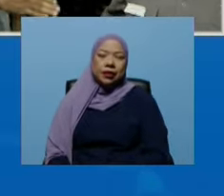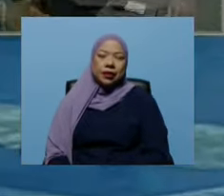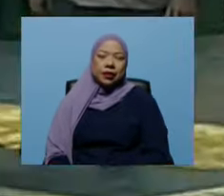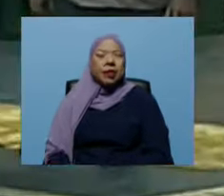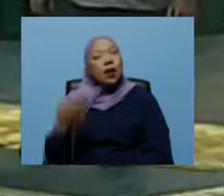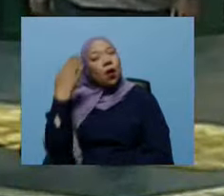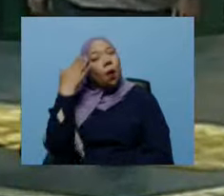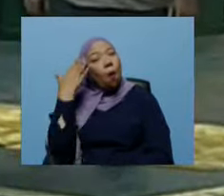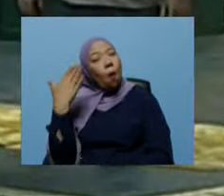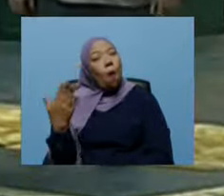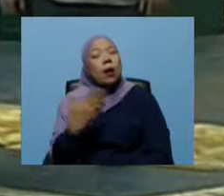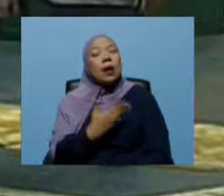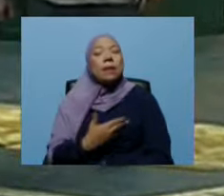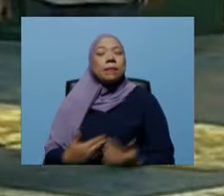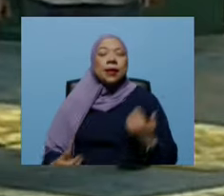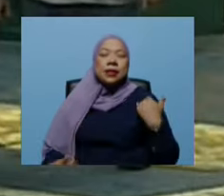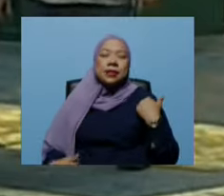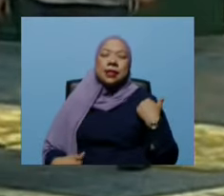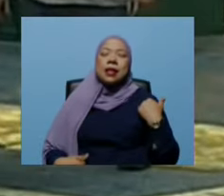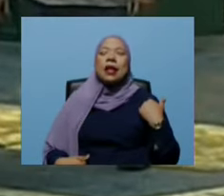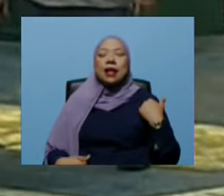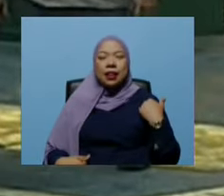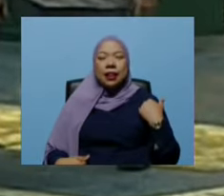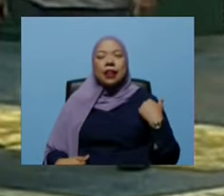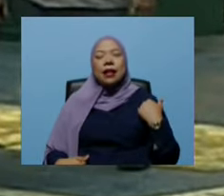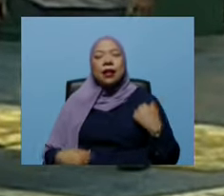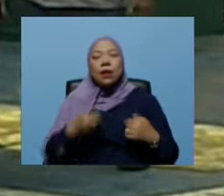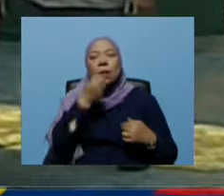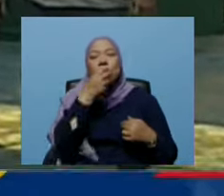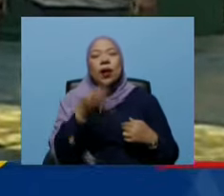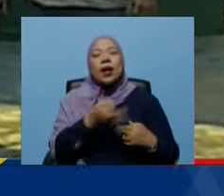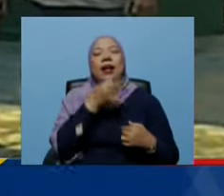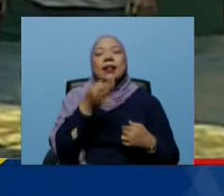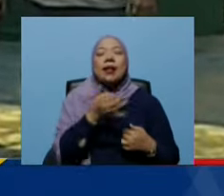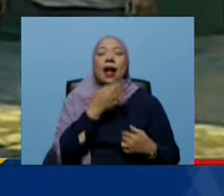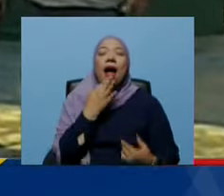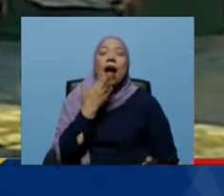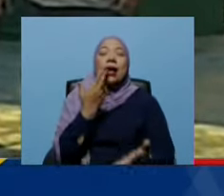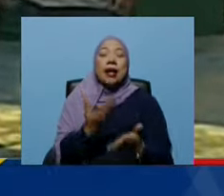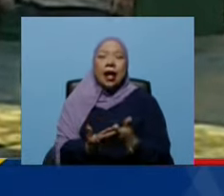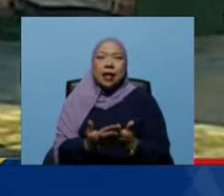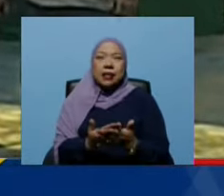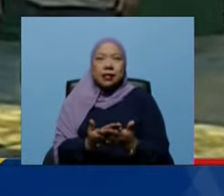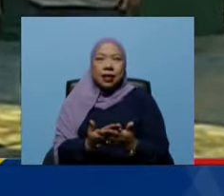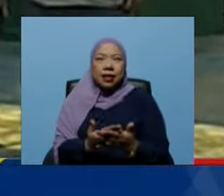Bueno, presidente, buenas tardes, de verdad, muchas gracias por este